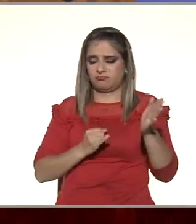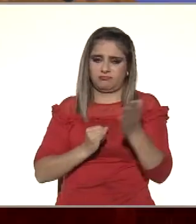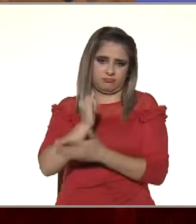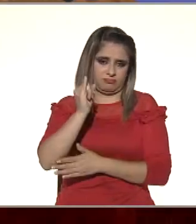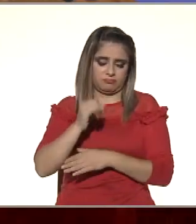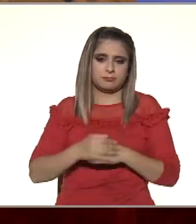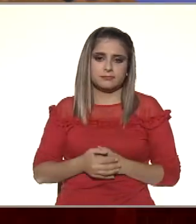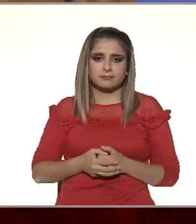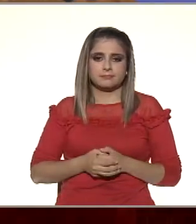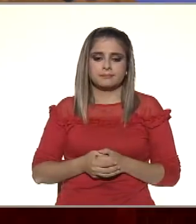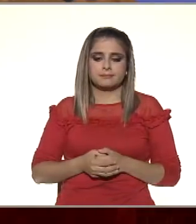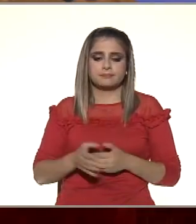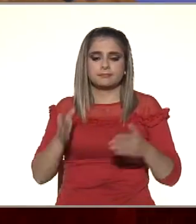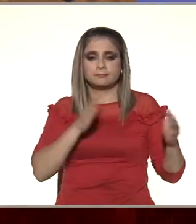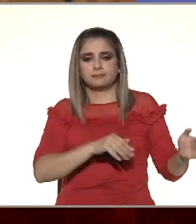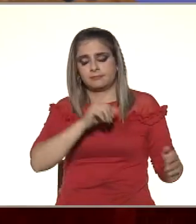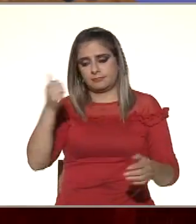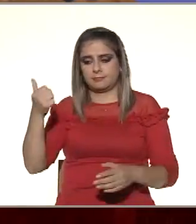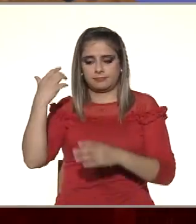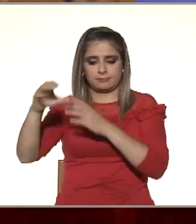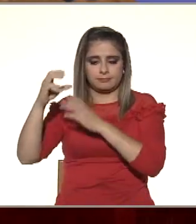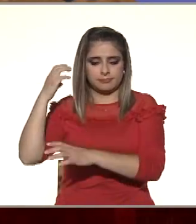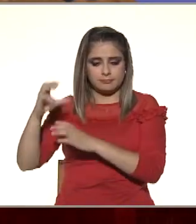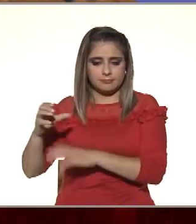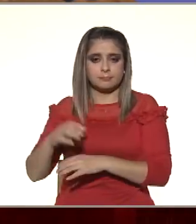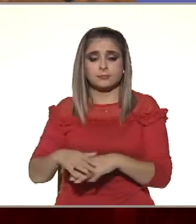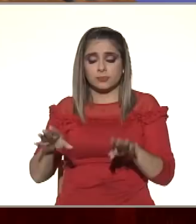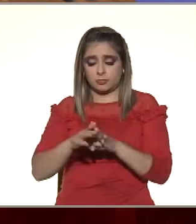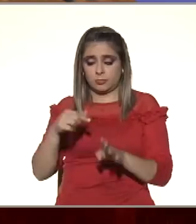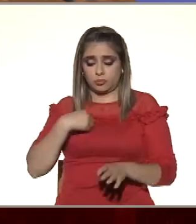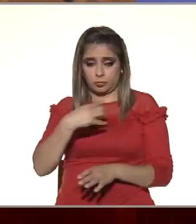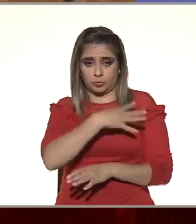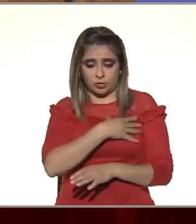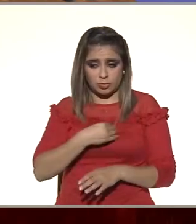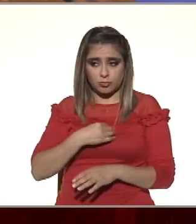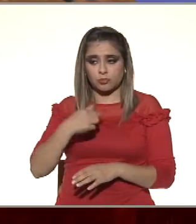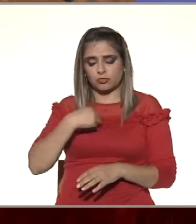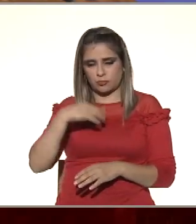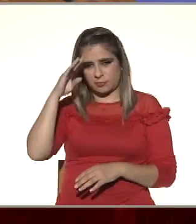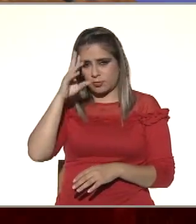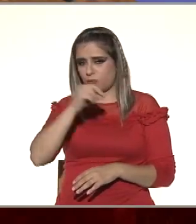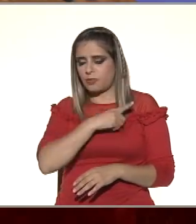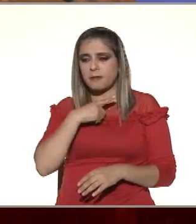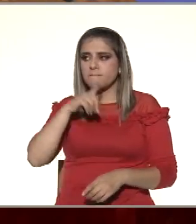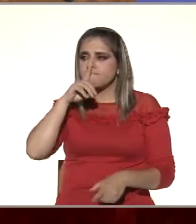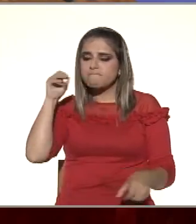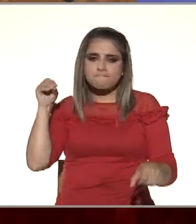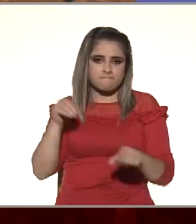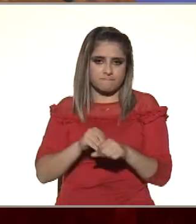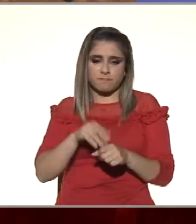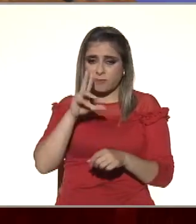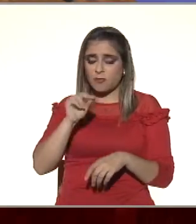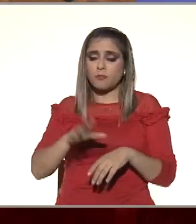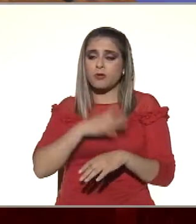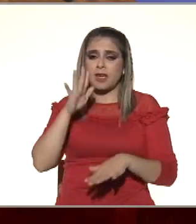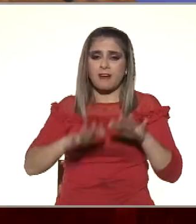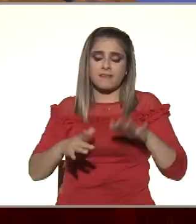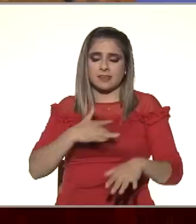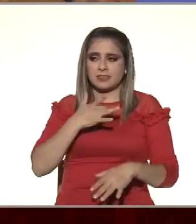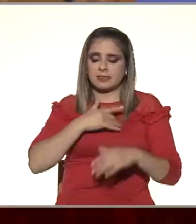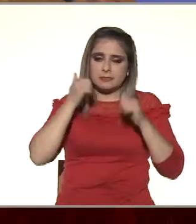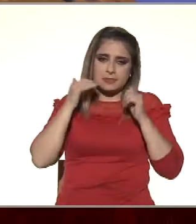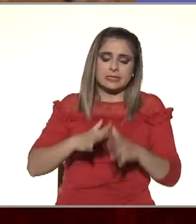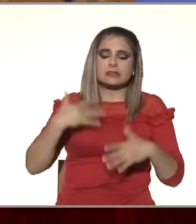que tomé. Glory Marzán nos dice, como hijos considero que no debemos ser confidentes, ya que luego nos cargamos con temas que no